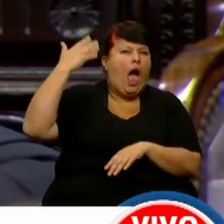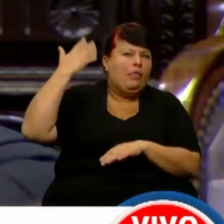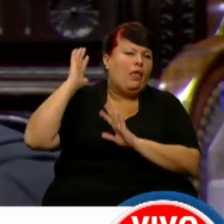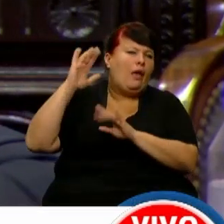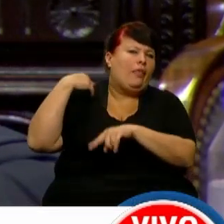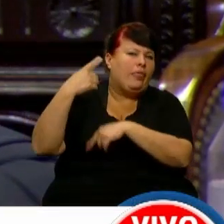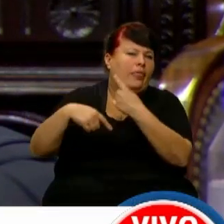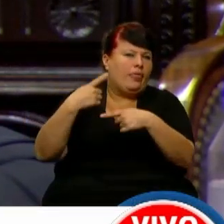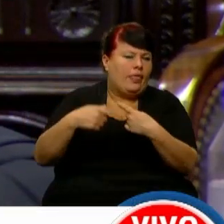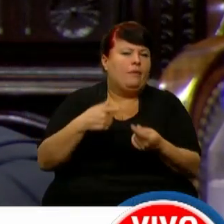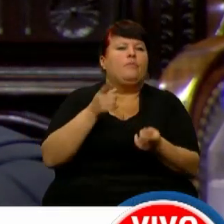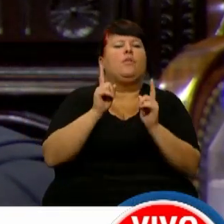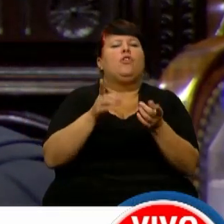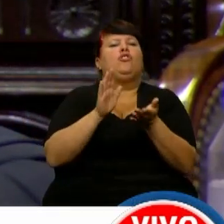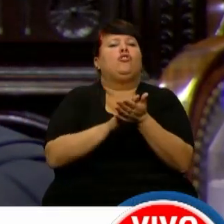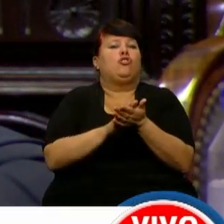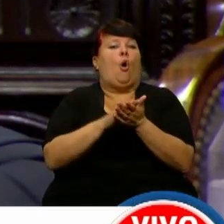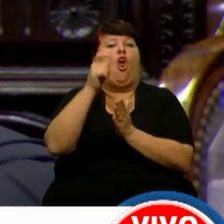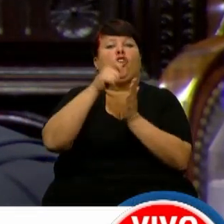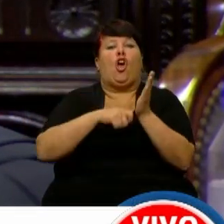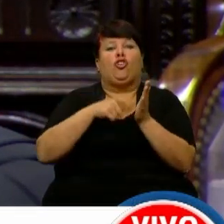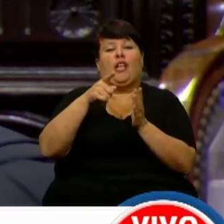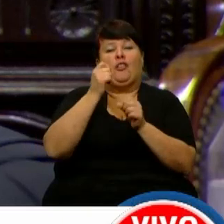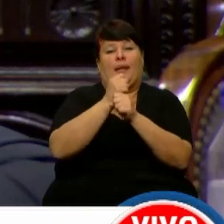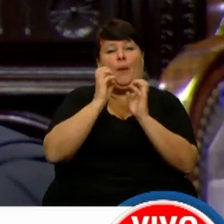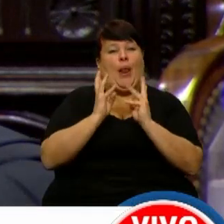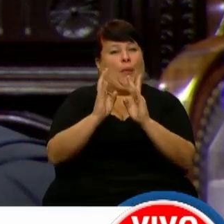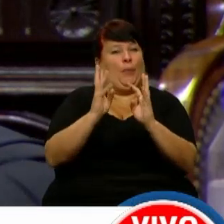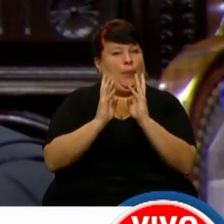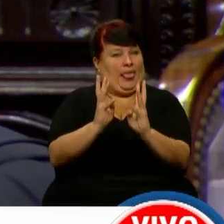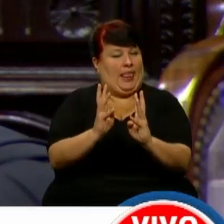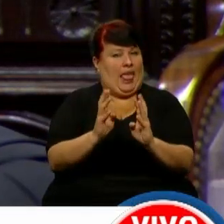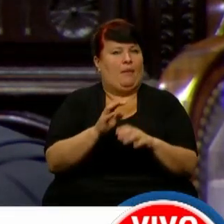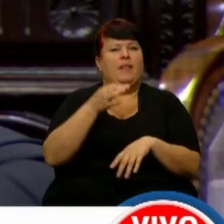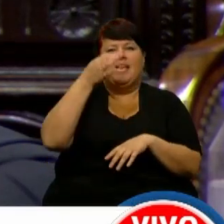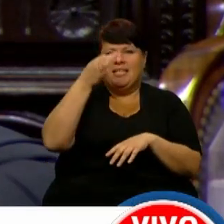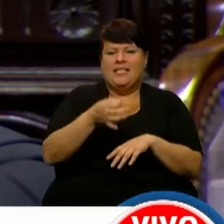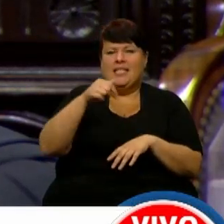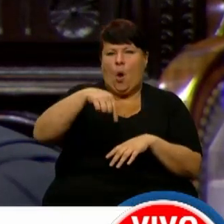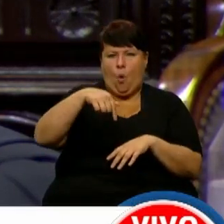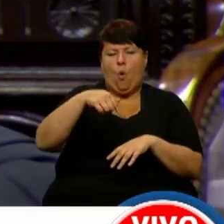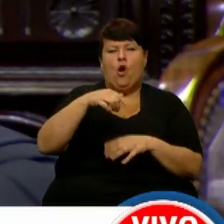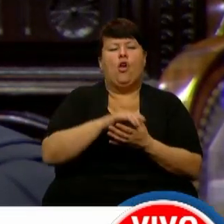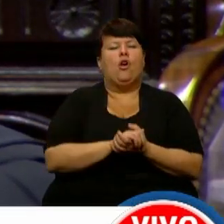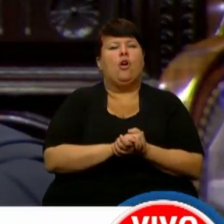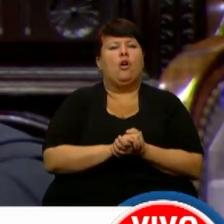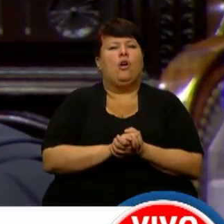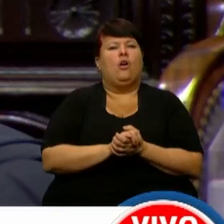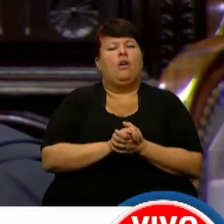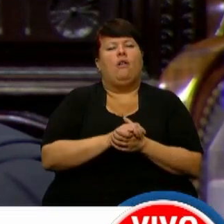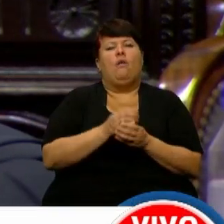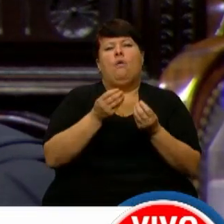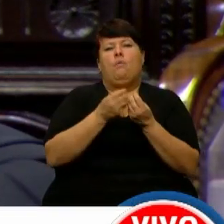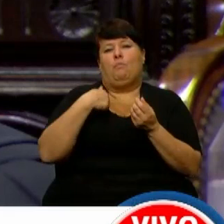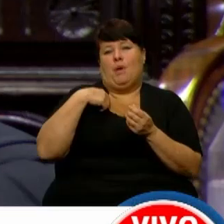tiempo. Y es el caso de los contratistas de Viña, que seguramente hoy en muchos rincones